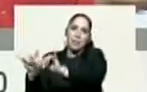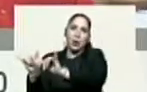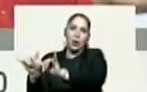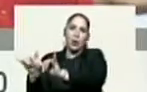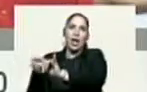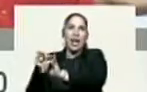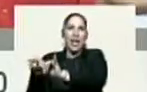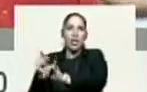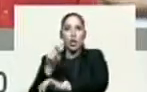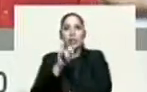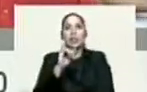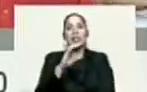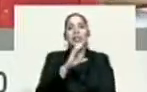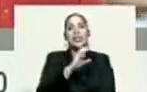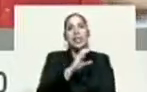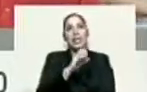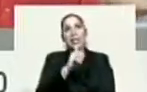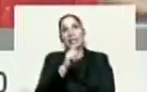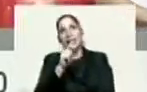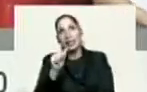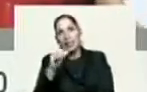tic-tac vamos a pasar a tum-tum.